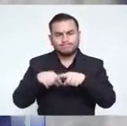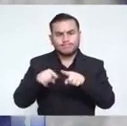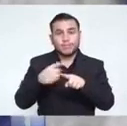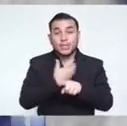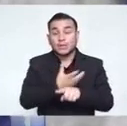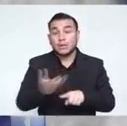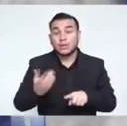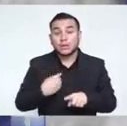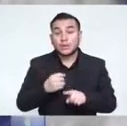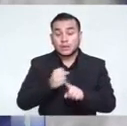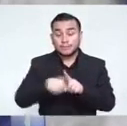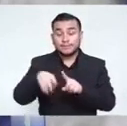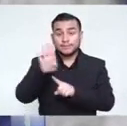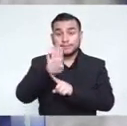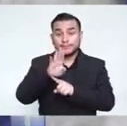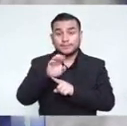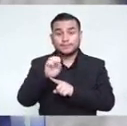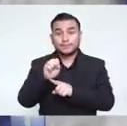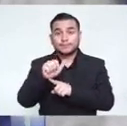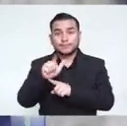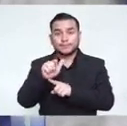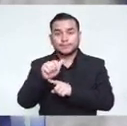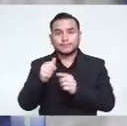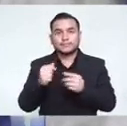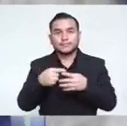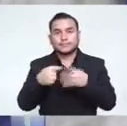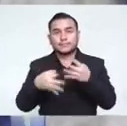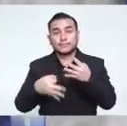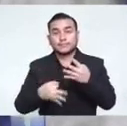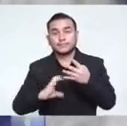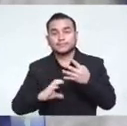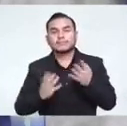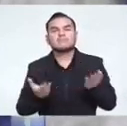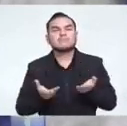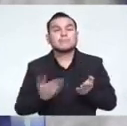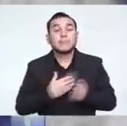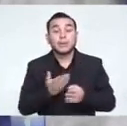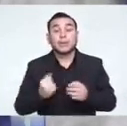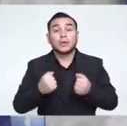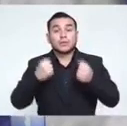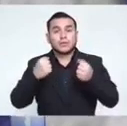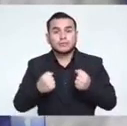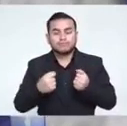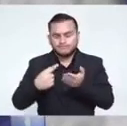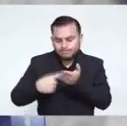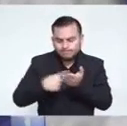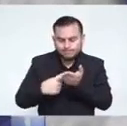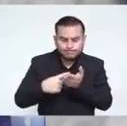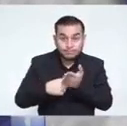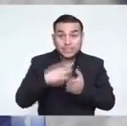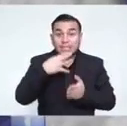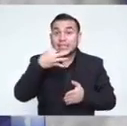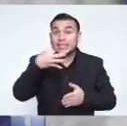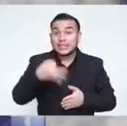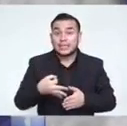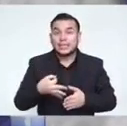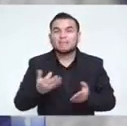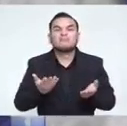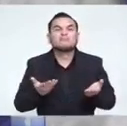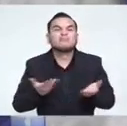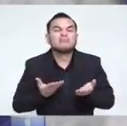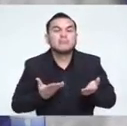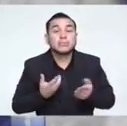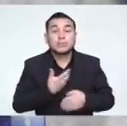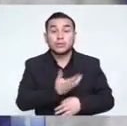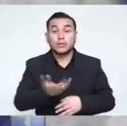con lo que la sala dijo, nosotros lo seguimos invitando a que nos sentemos a dialogar, a encontrar